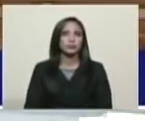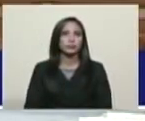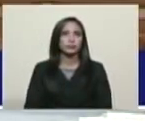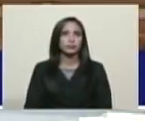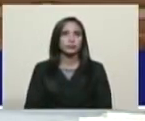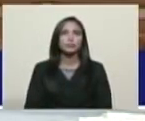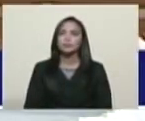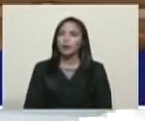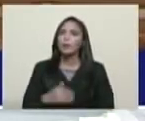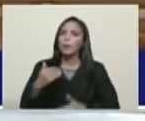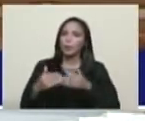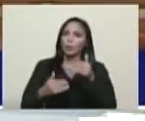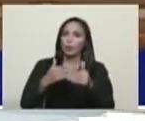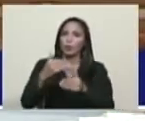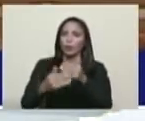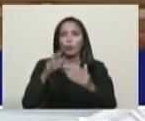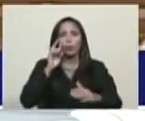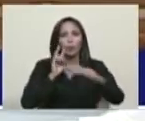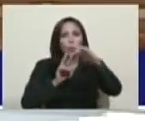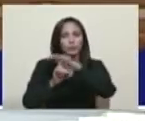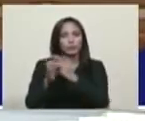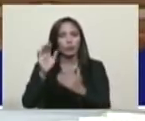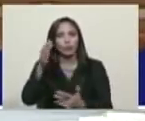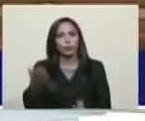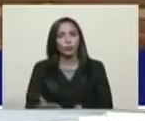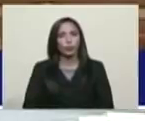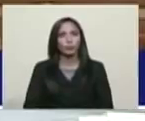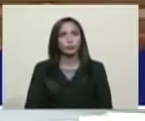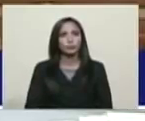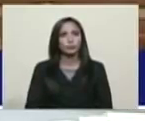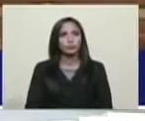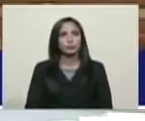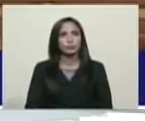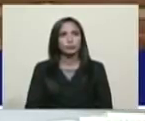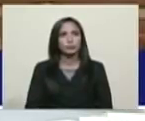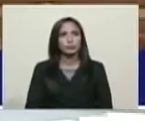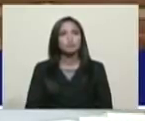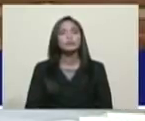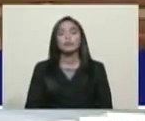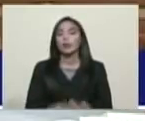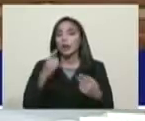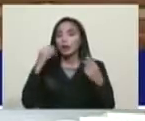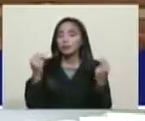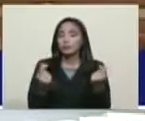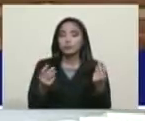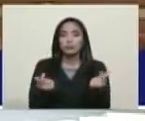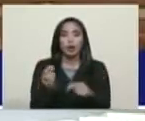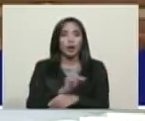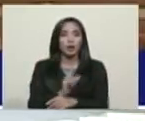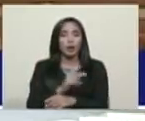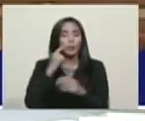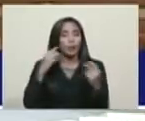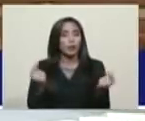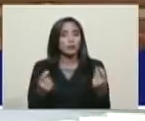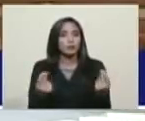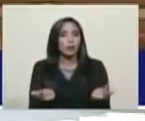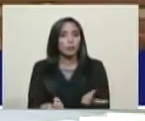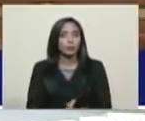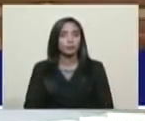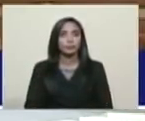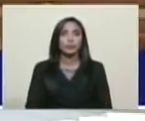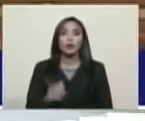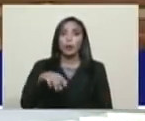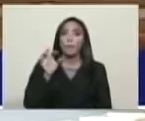Vamos avanzando hacia allá, pero necesitamos mayor intensidad y velocidad. Tenemos que ser un país